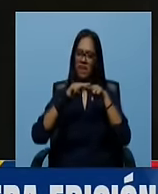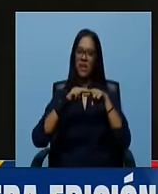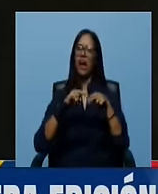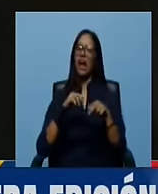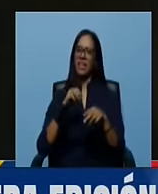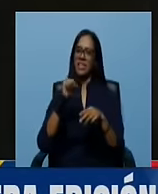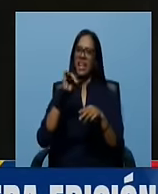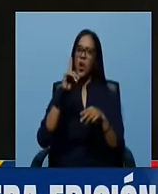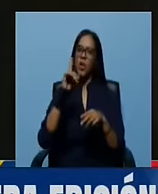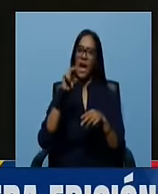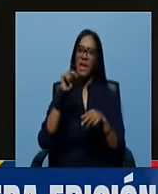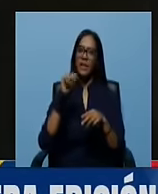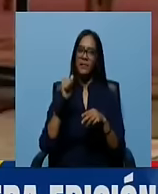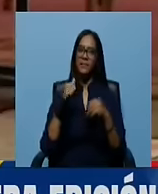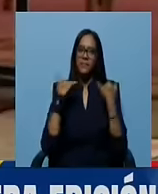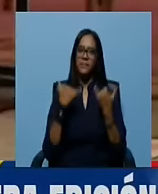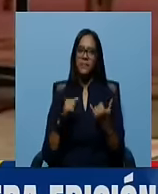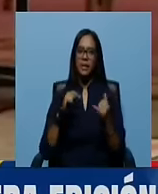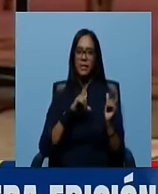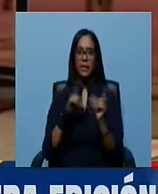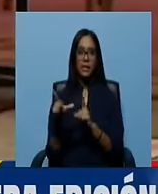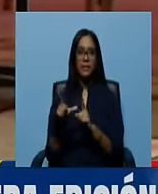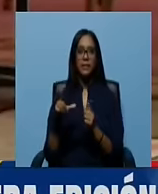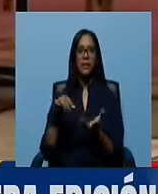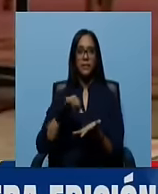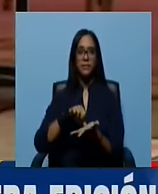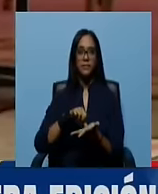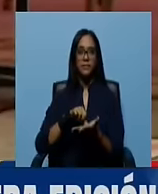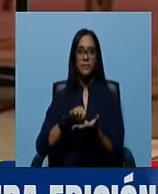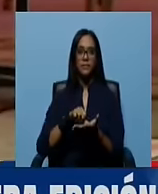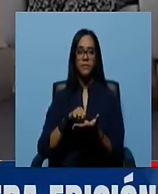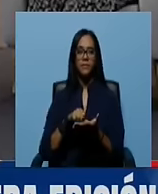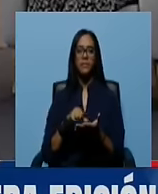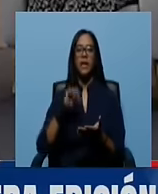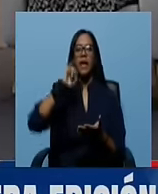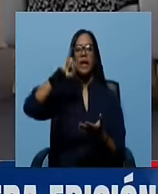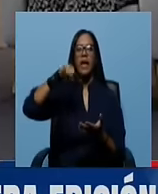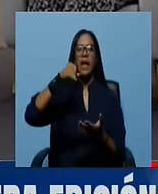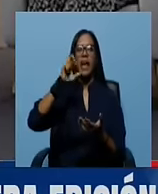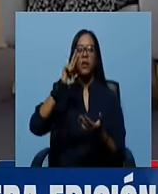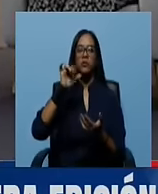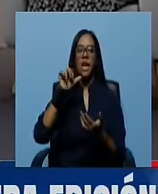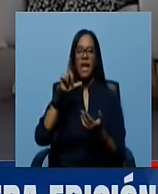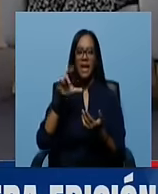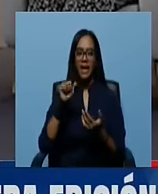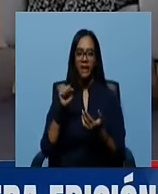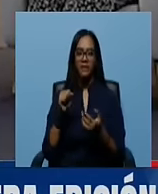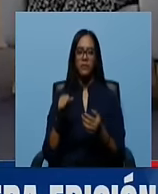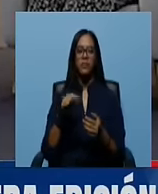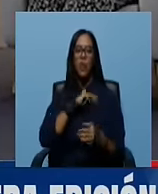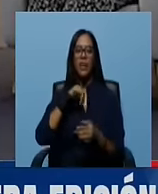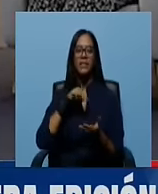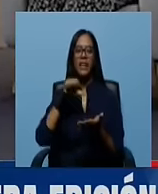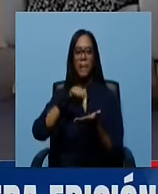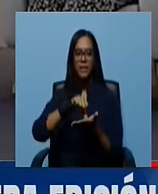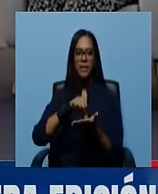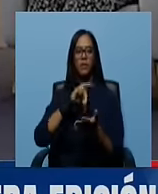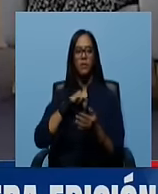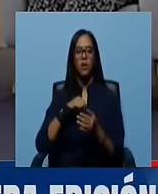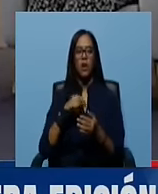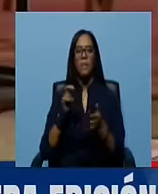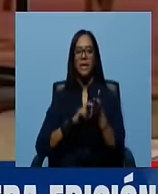Cisjordania, cuando ya esté la capital en Jerusalén, nuestra capital, de nosotros los palestinos, porque